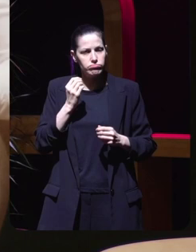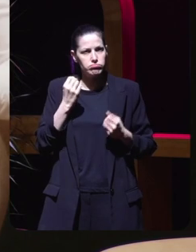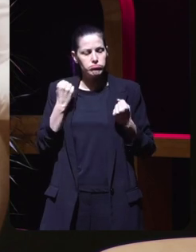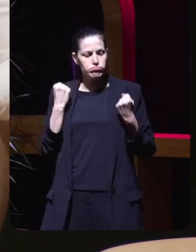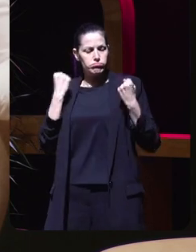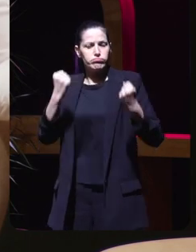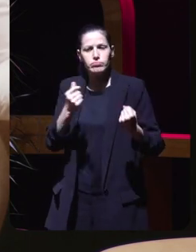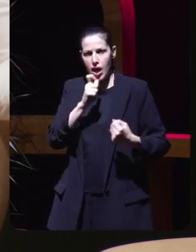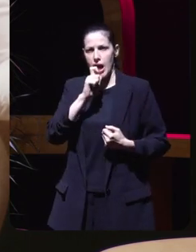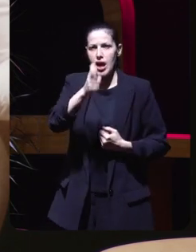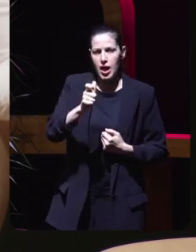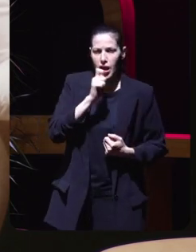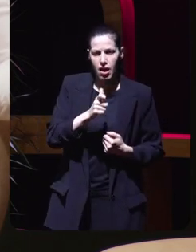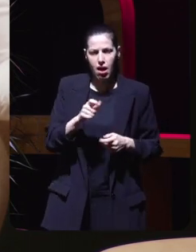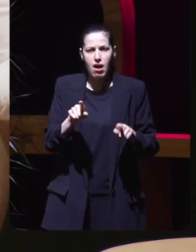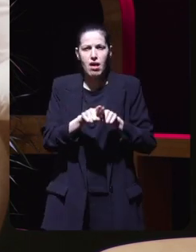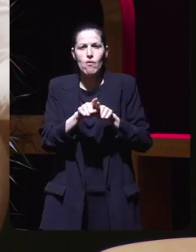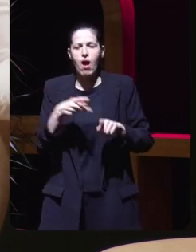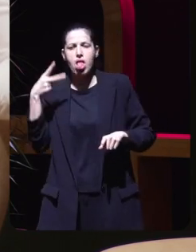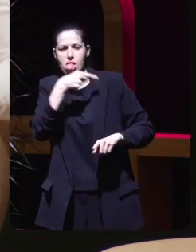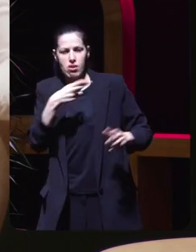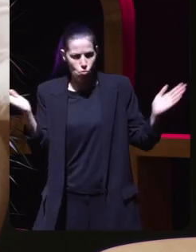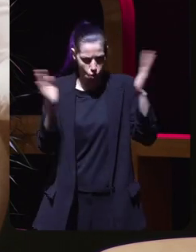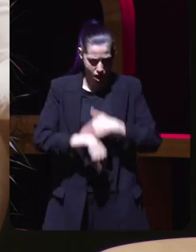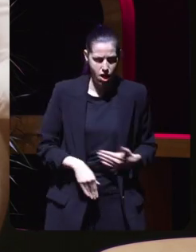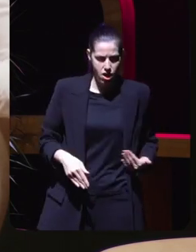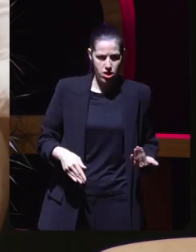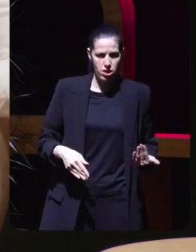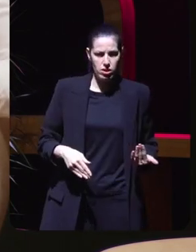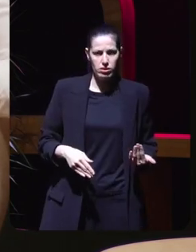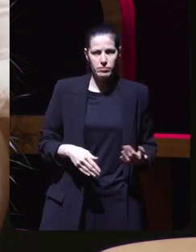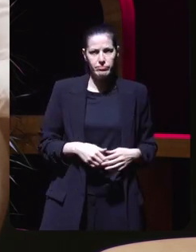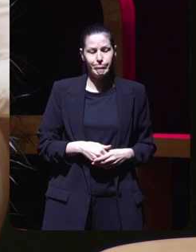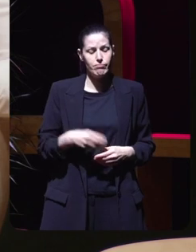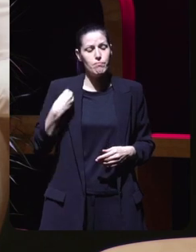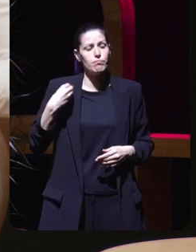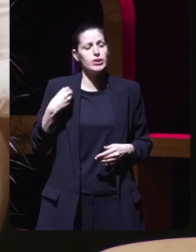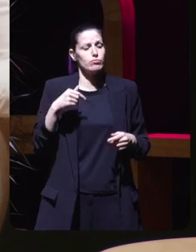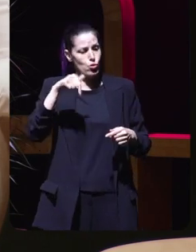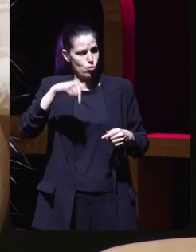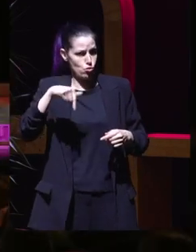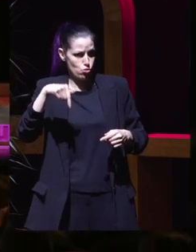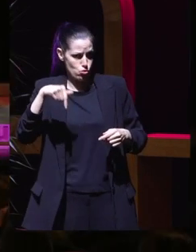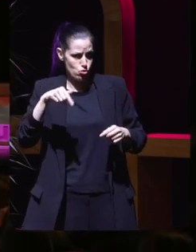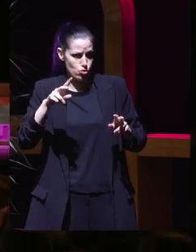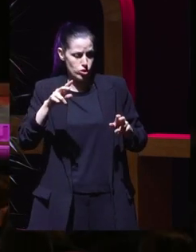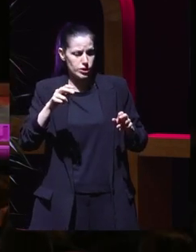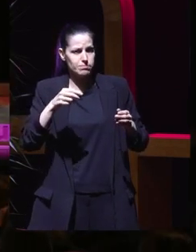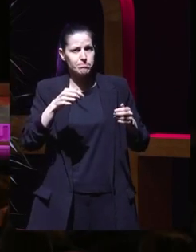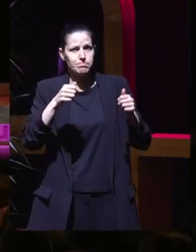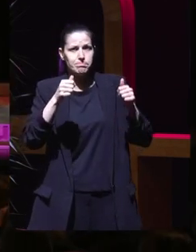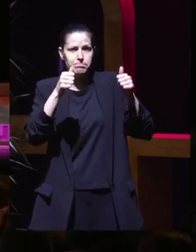malcriadas esas desliguadas que título de esta intervención precisamente